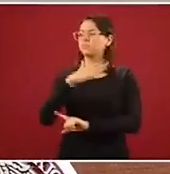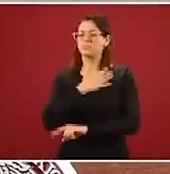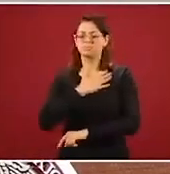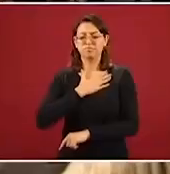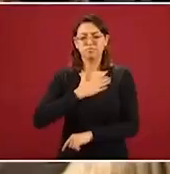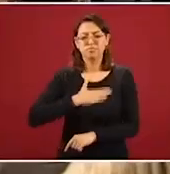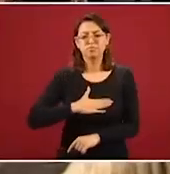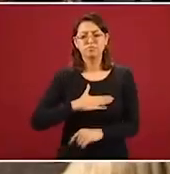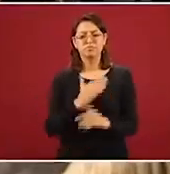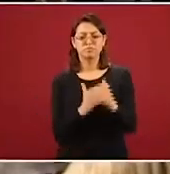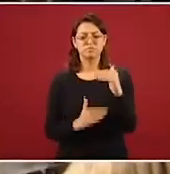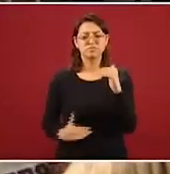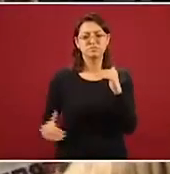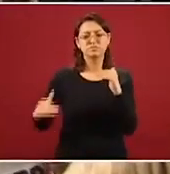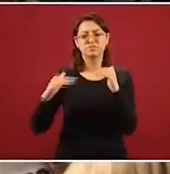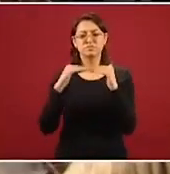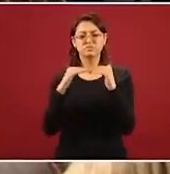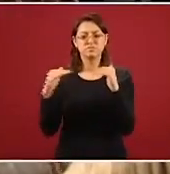más igualitaria,